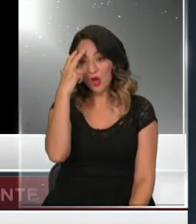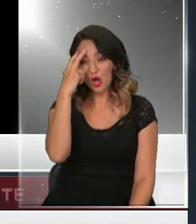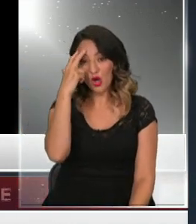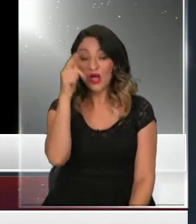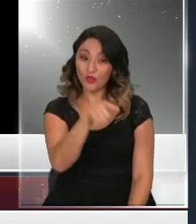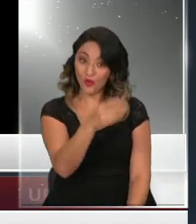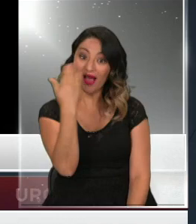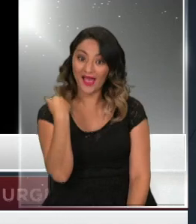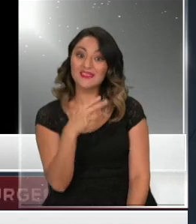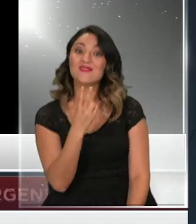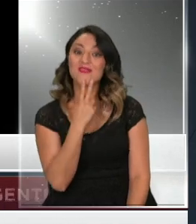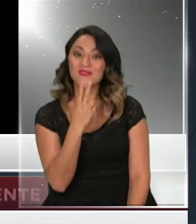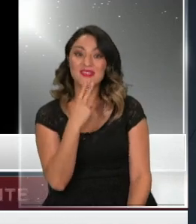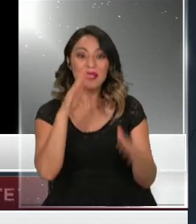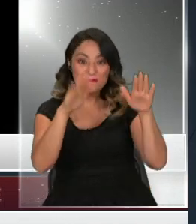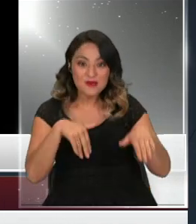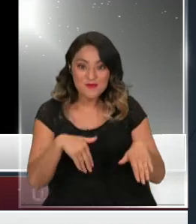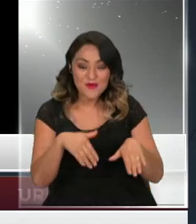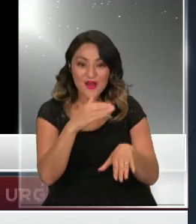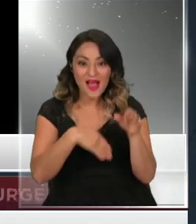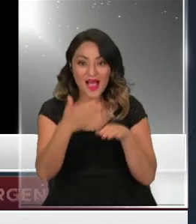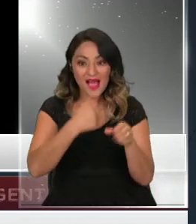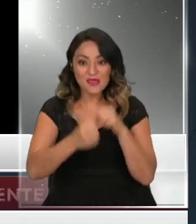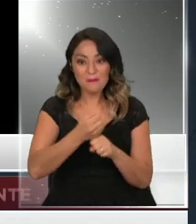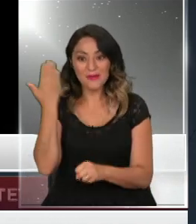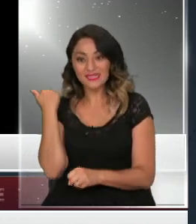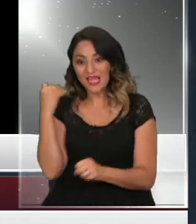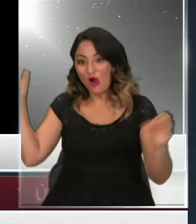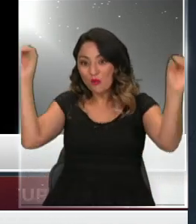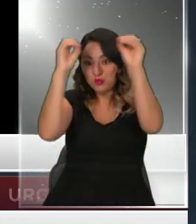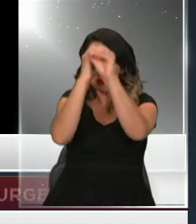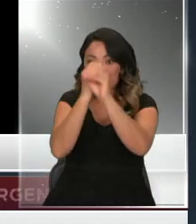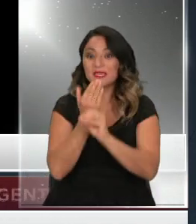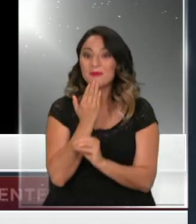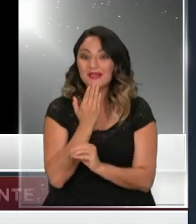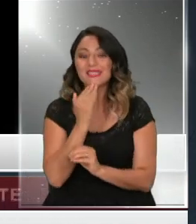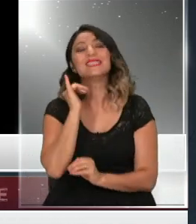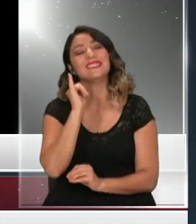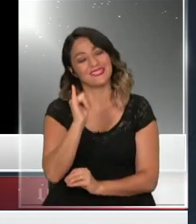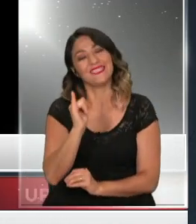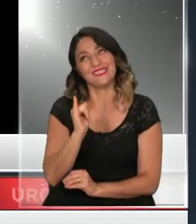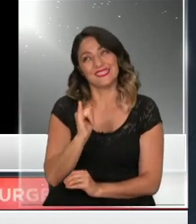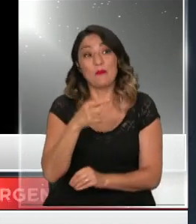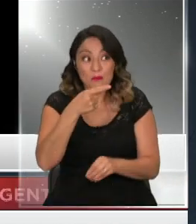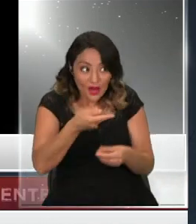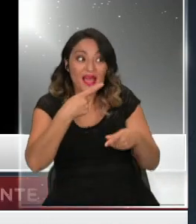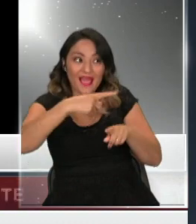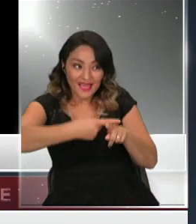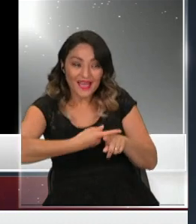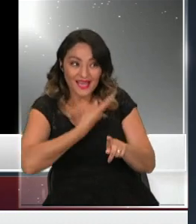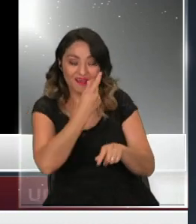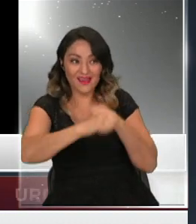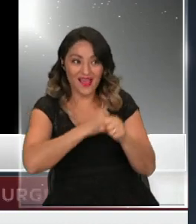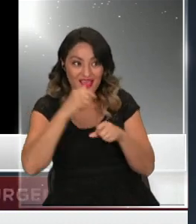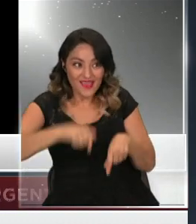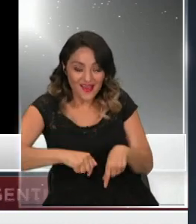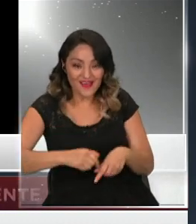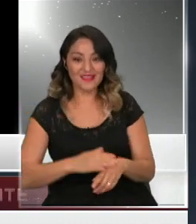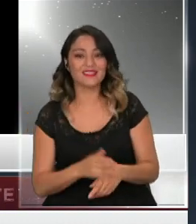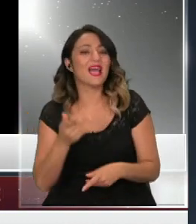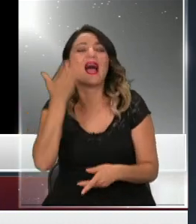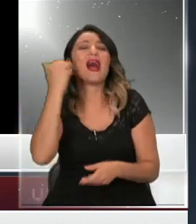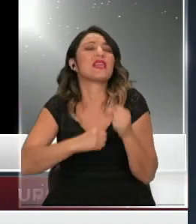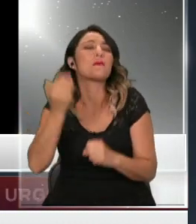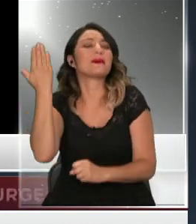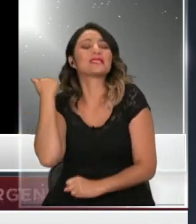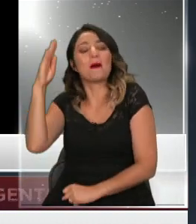tú viviste también el eclipse total el año pasado. Sí. ¿Y por eso vinieron este año? Sí. Ya, ¿qué te pareció el año pasado? ¿Cómo